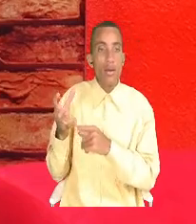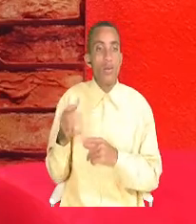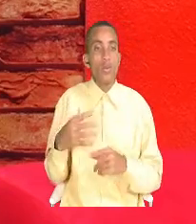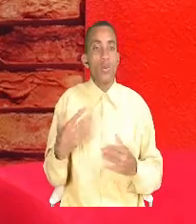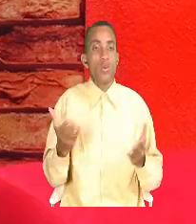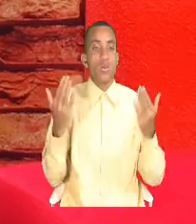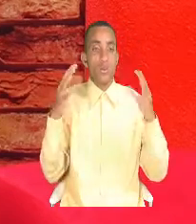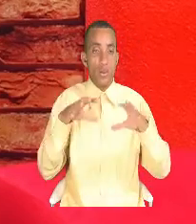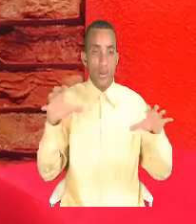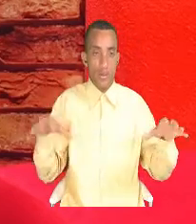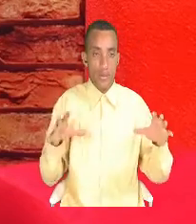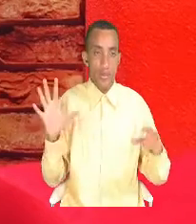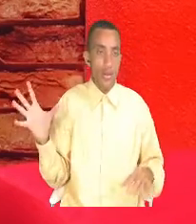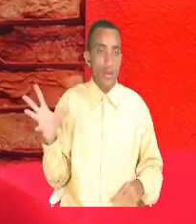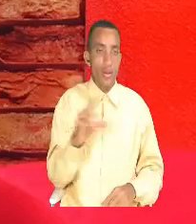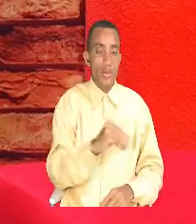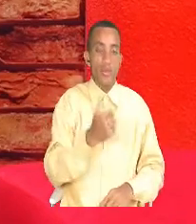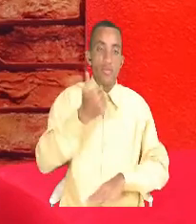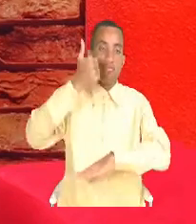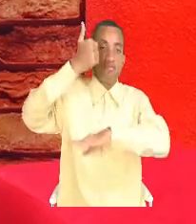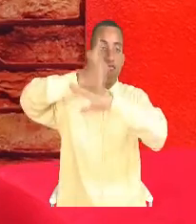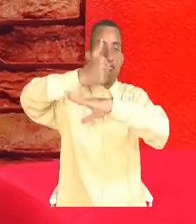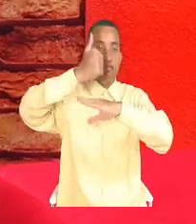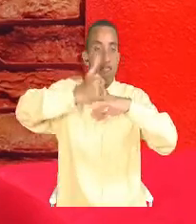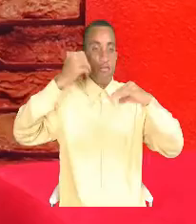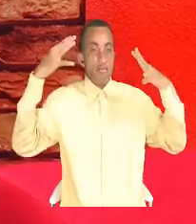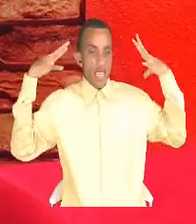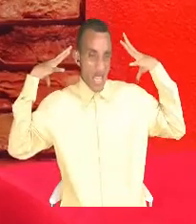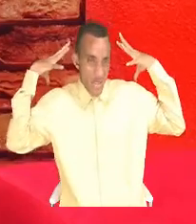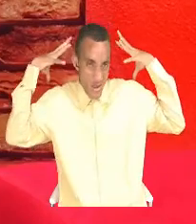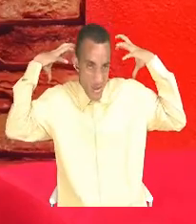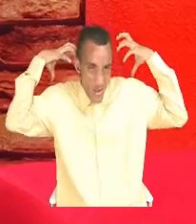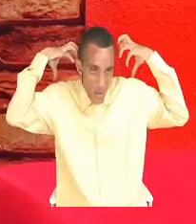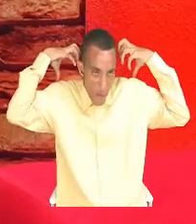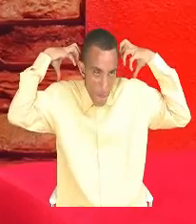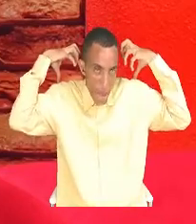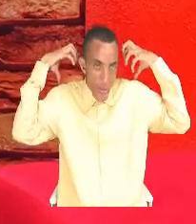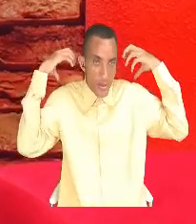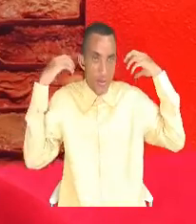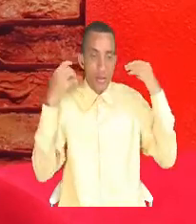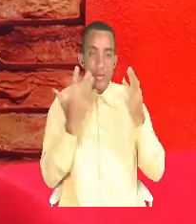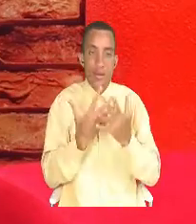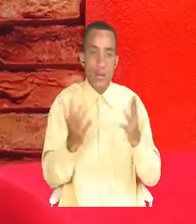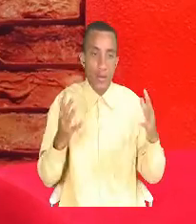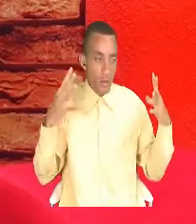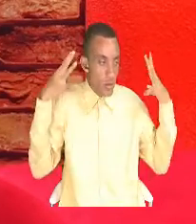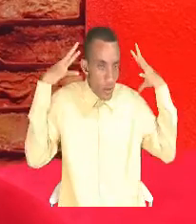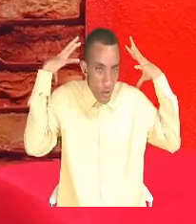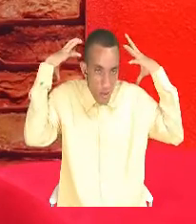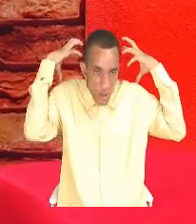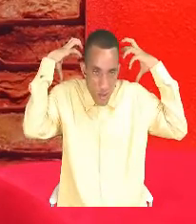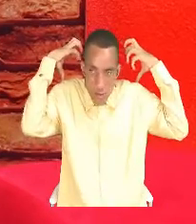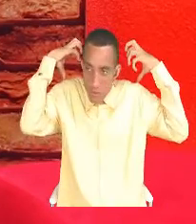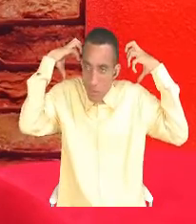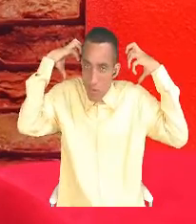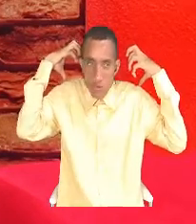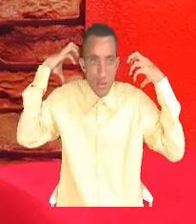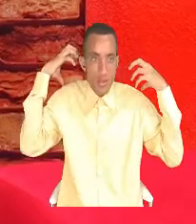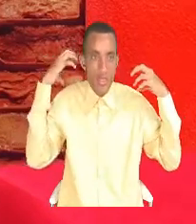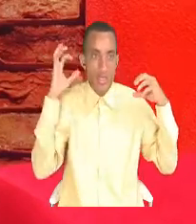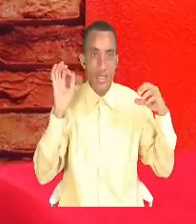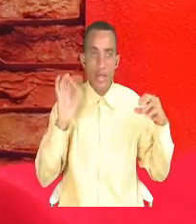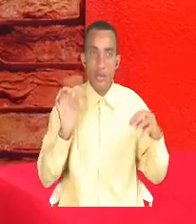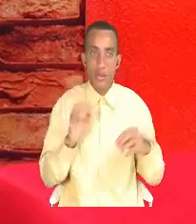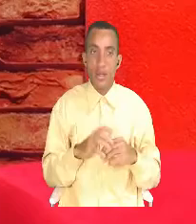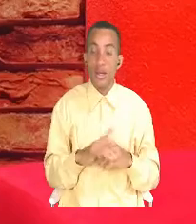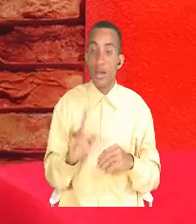para todos esos jefes estresados que están con esa, como con ese temple todo el día de tener que generar